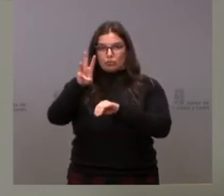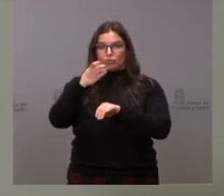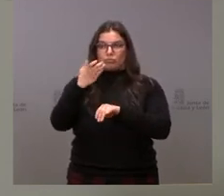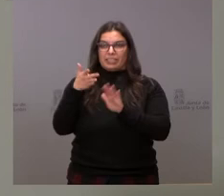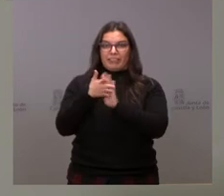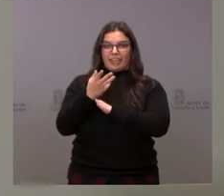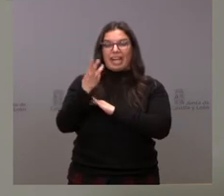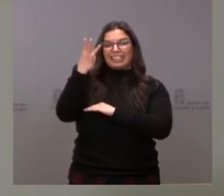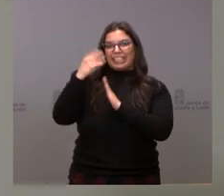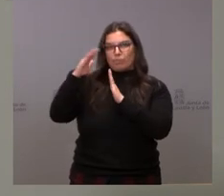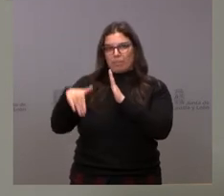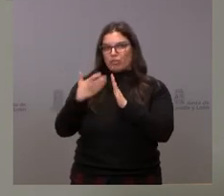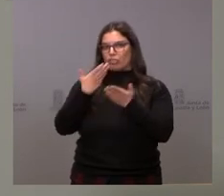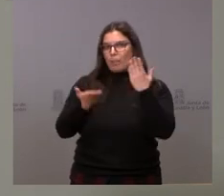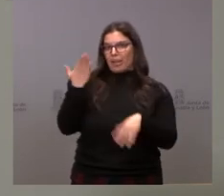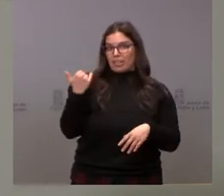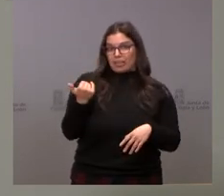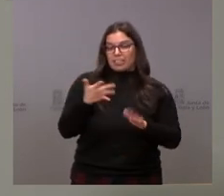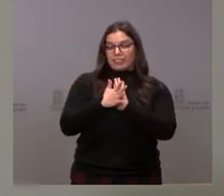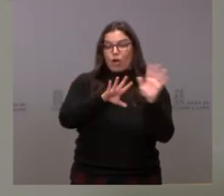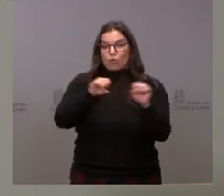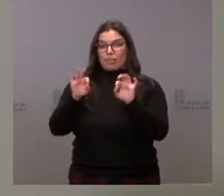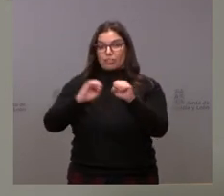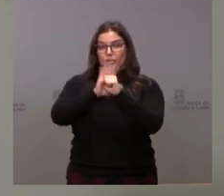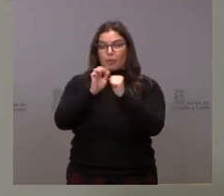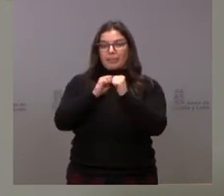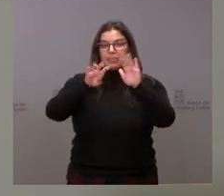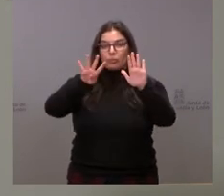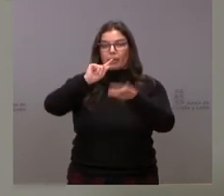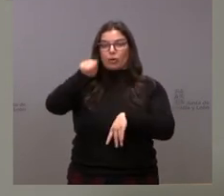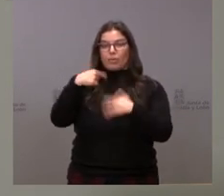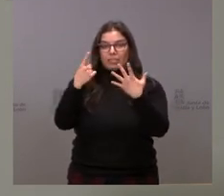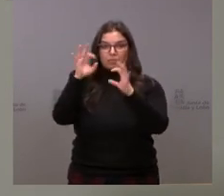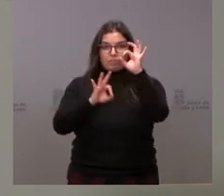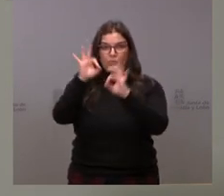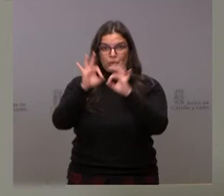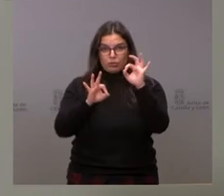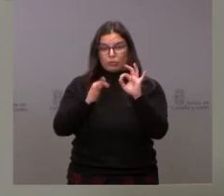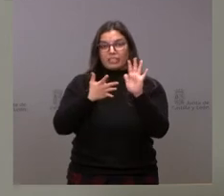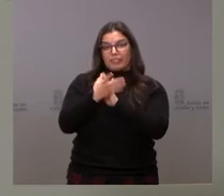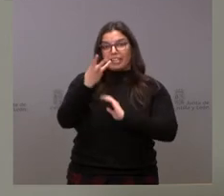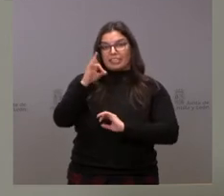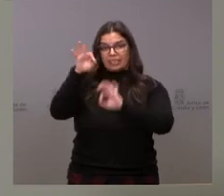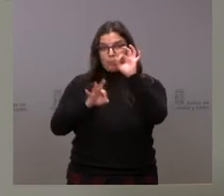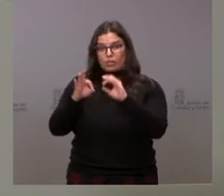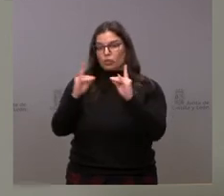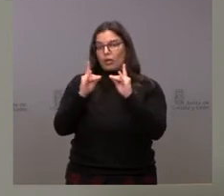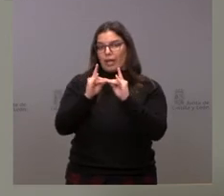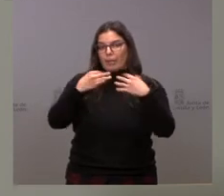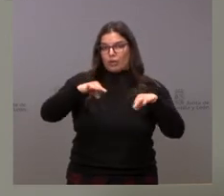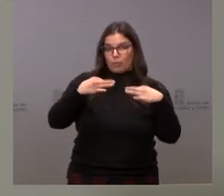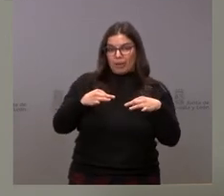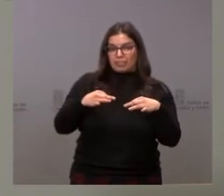lo que supone una ocupación kobe del 29 6% decir por debajo del 30% en camas estructurales y del